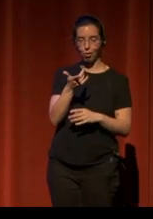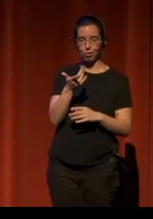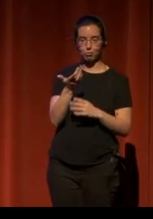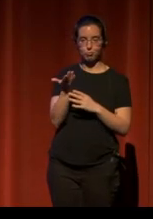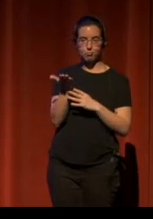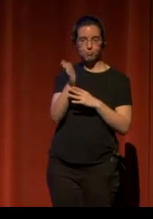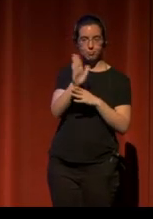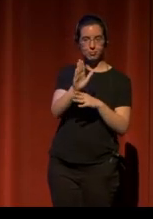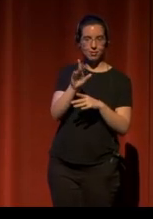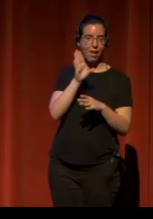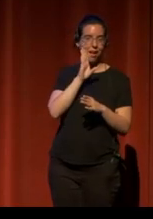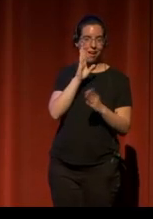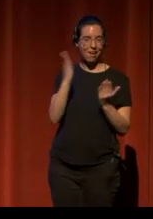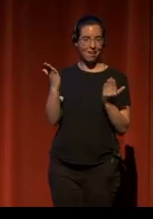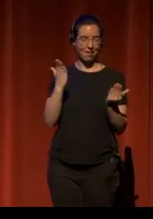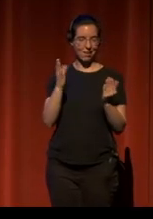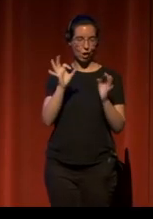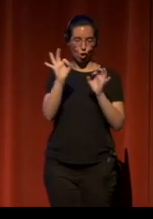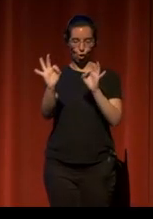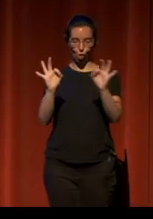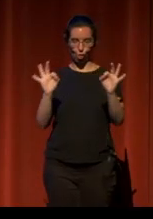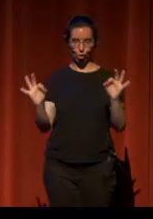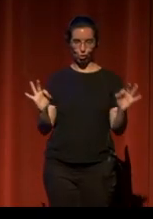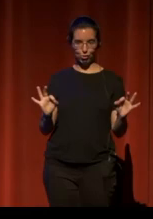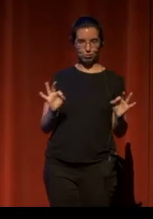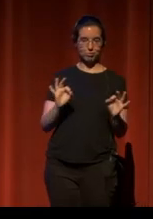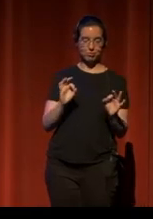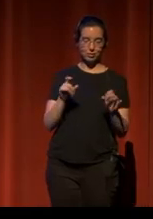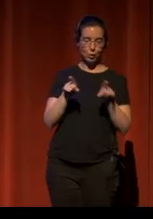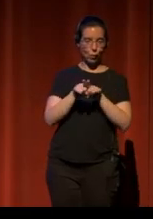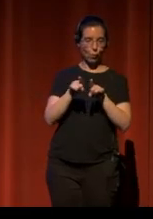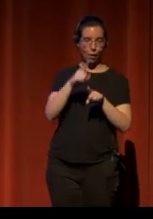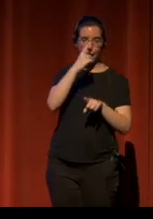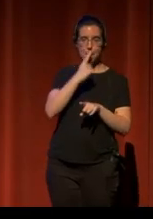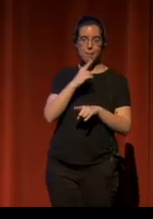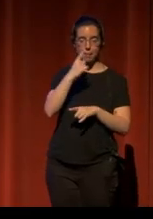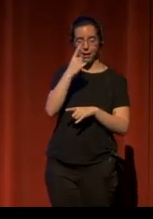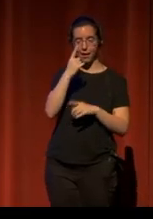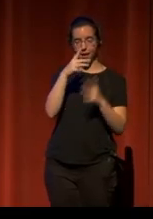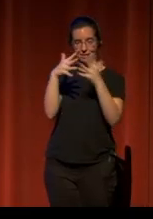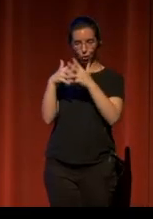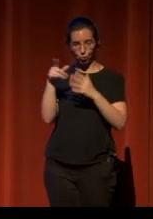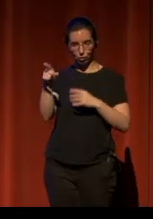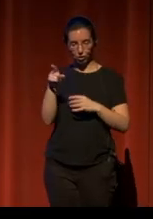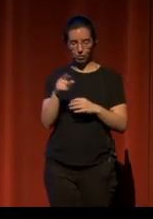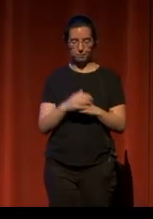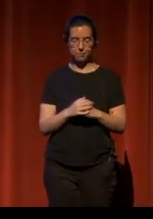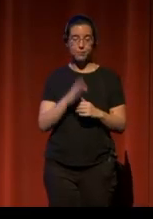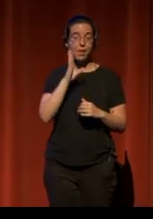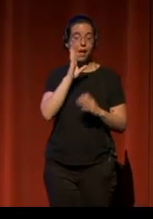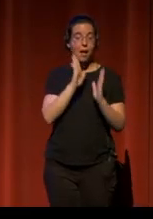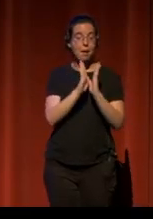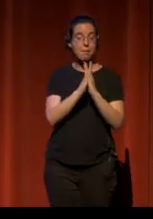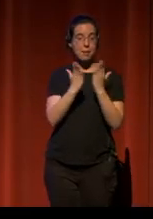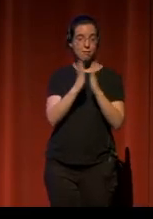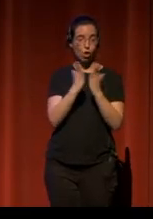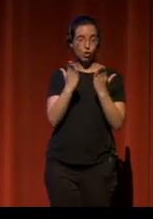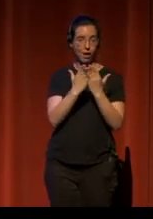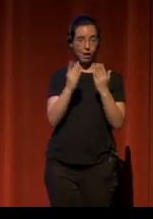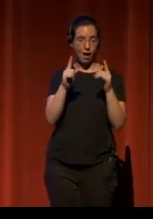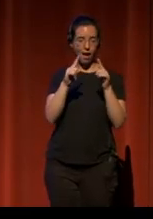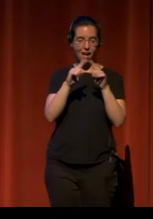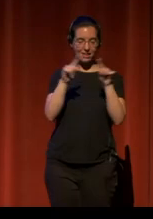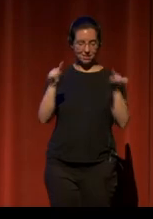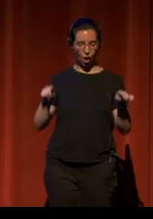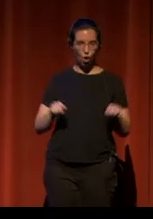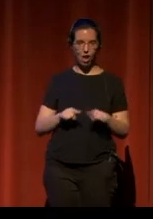esos nodos no en este caso a lo largo de todo el mapa de Estados Unidos bibliotecas hexagonales no y nos podemos preguntar